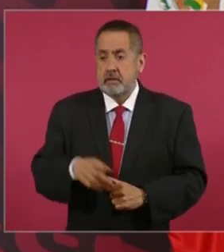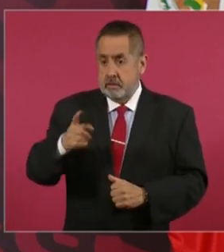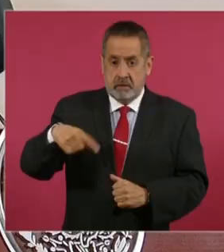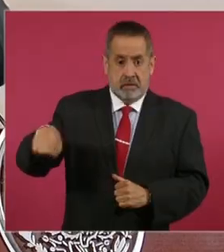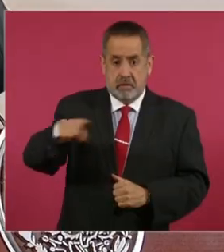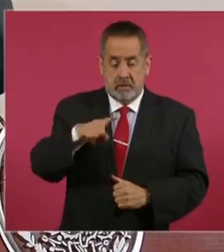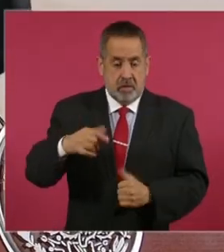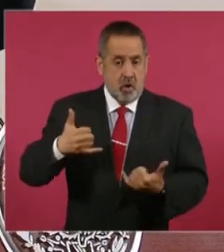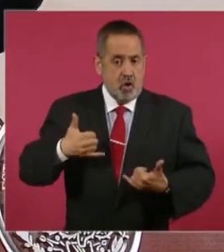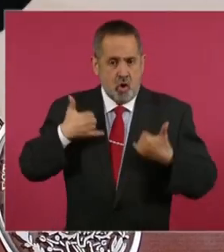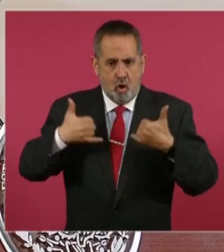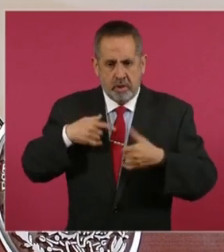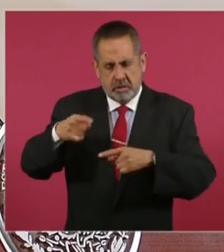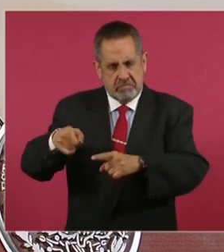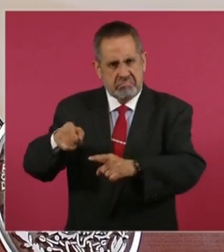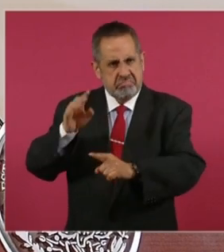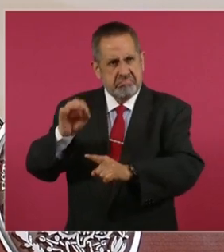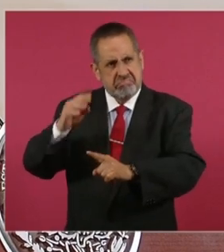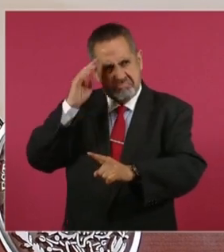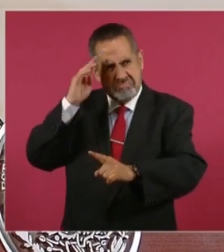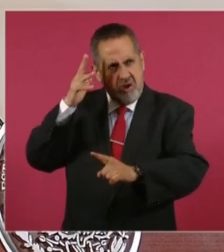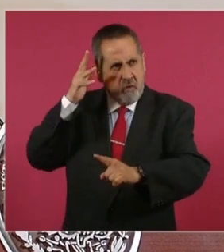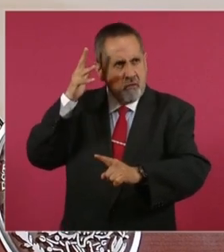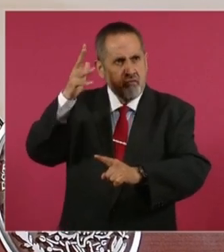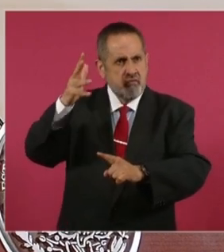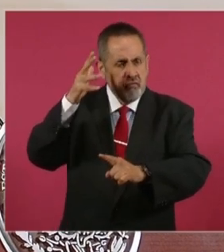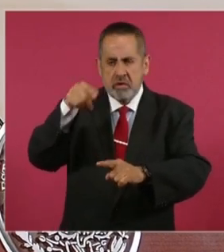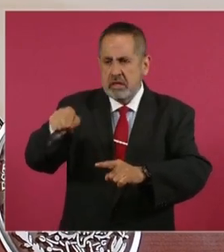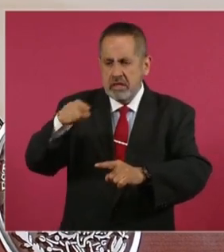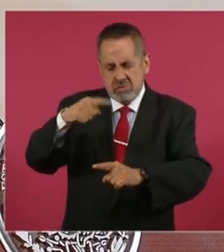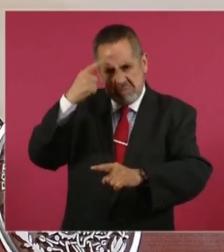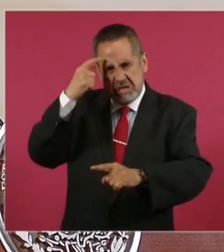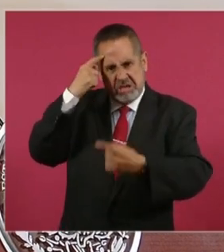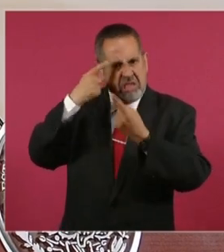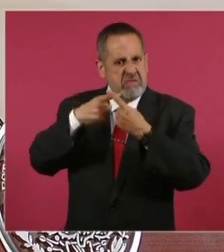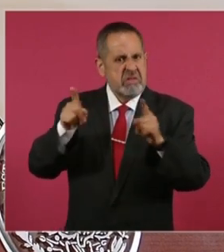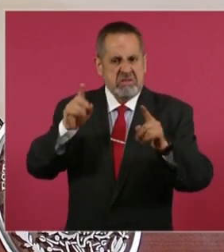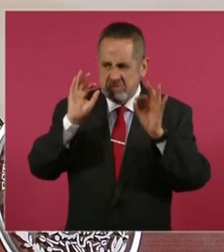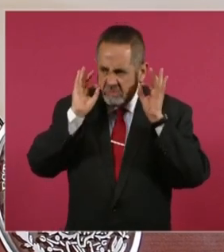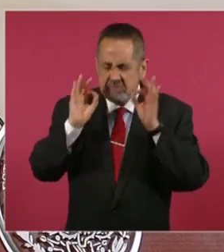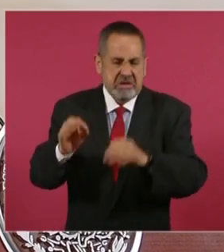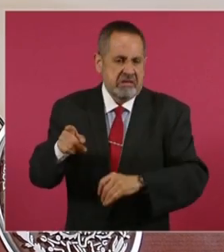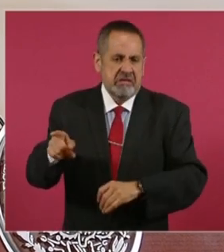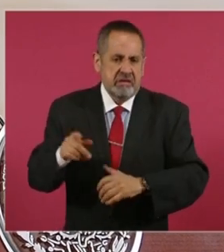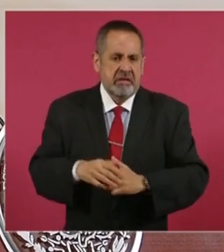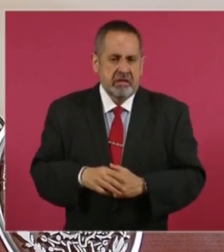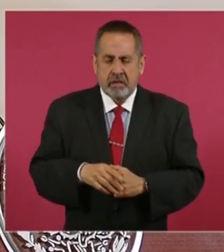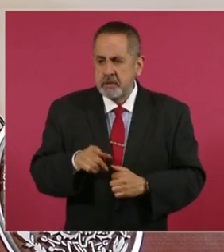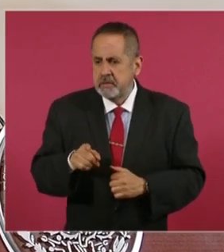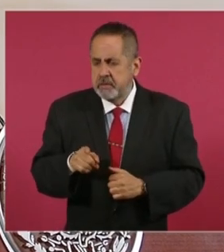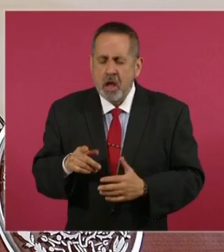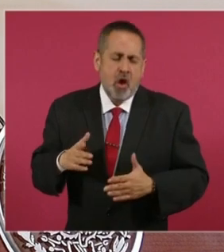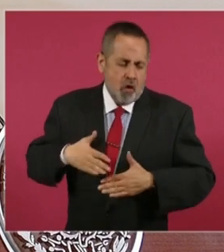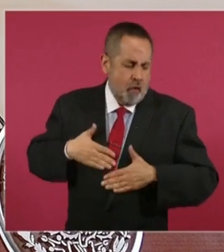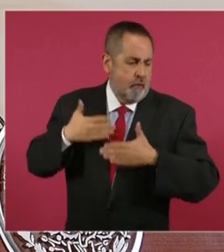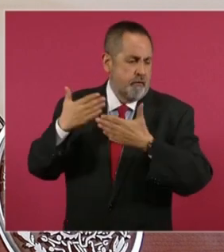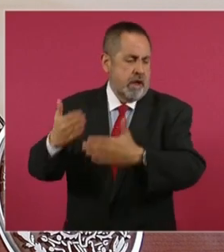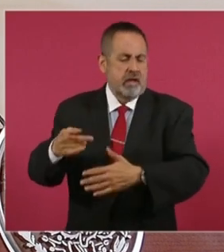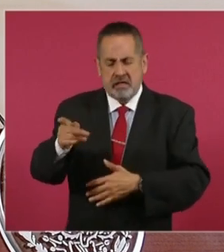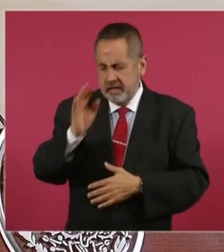de jóvenes está pensando de otra manera, que hay que tener confianza,